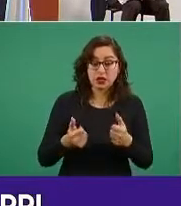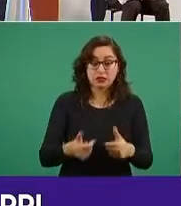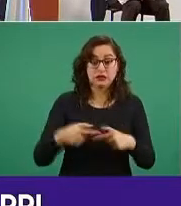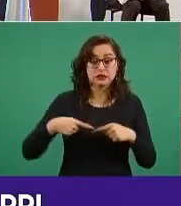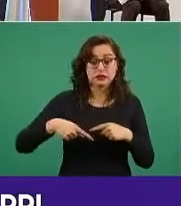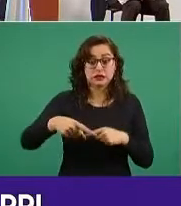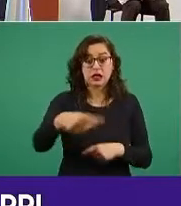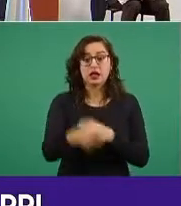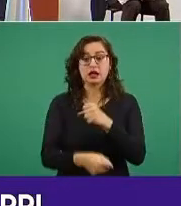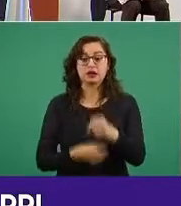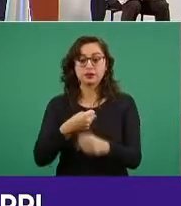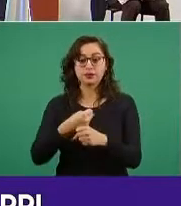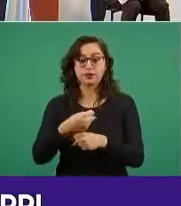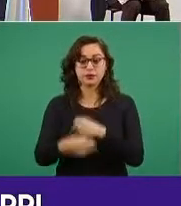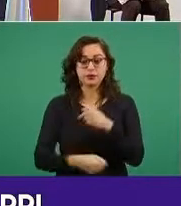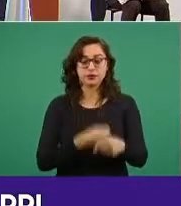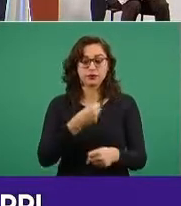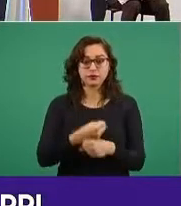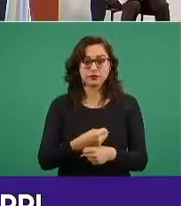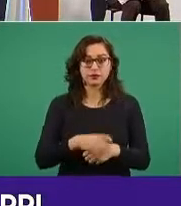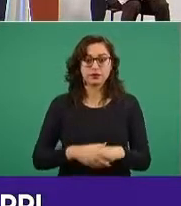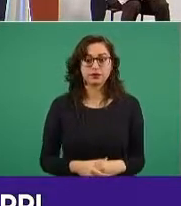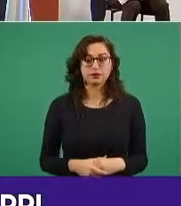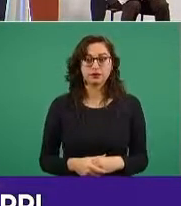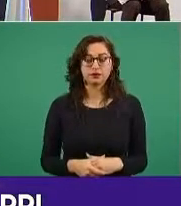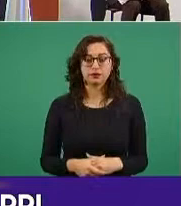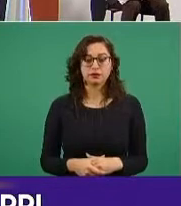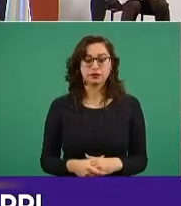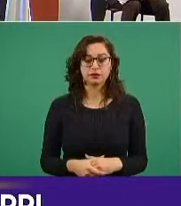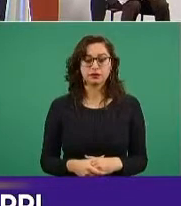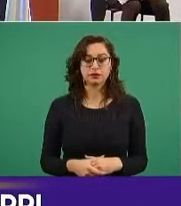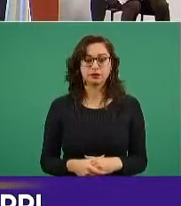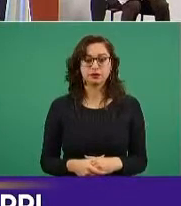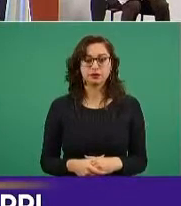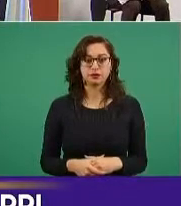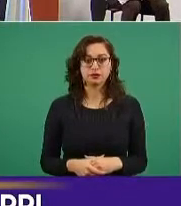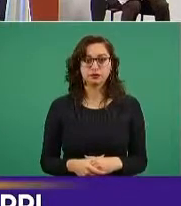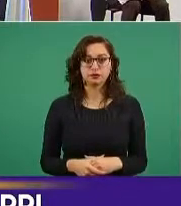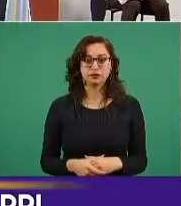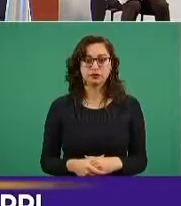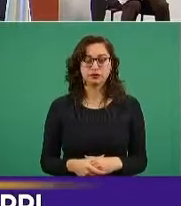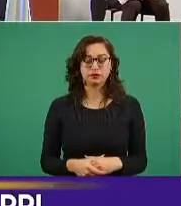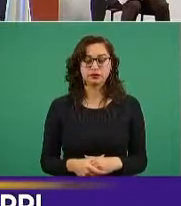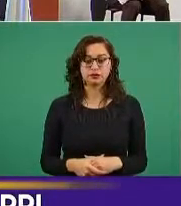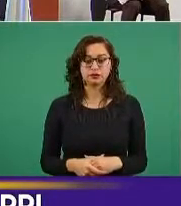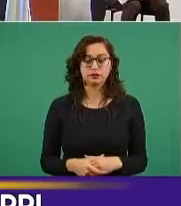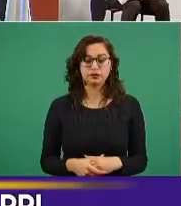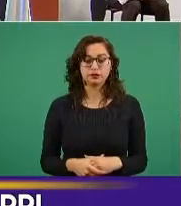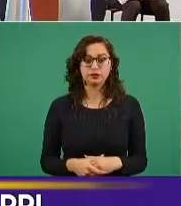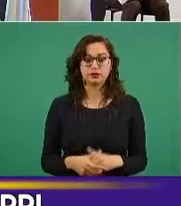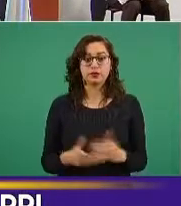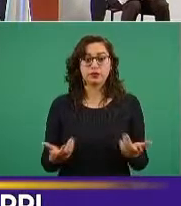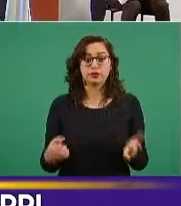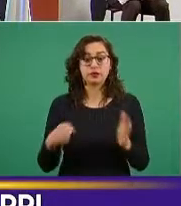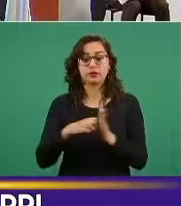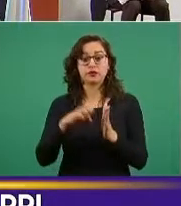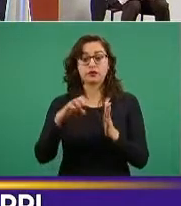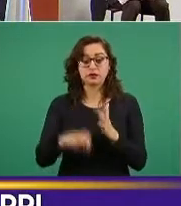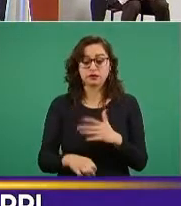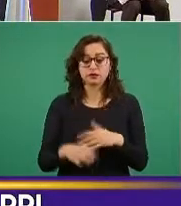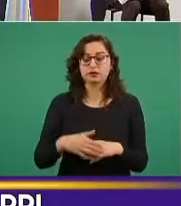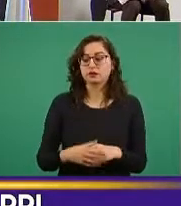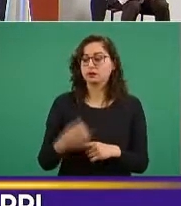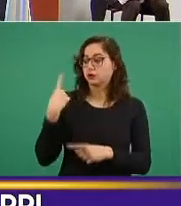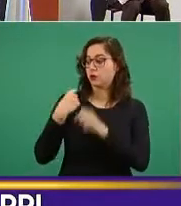designada secretaria de Protección Ciudadana, quien informó sobre contratos millonarios con empresas que operan los